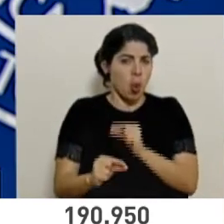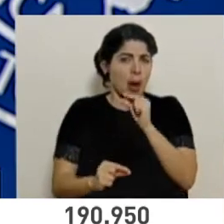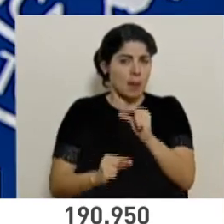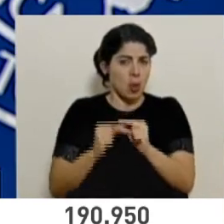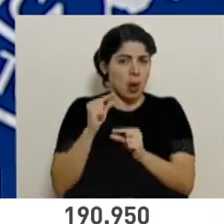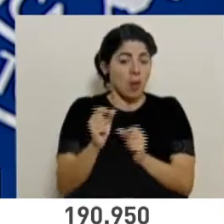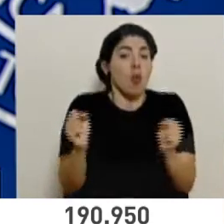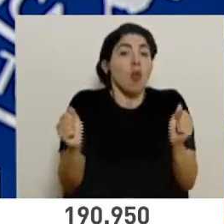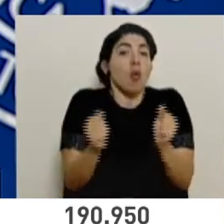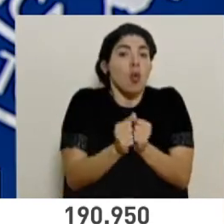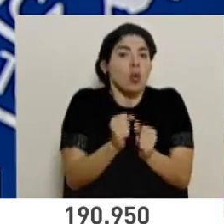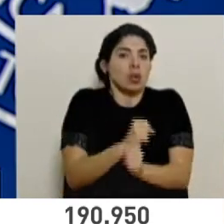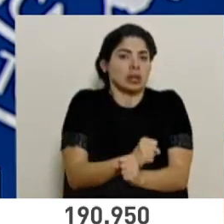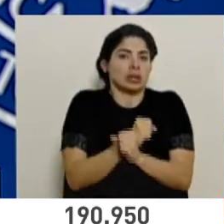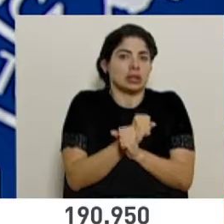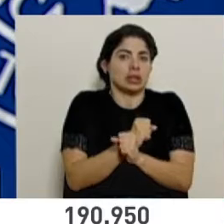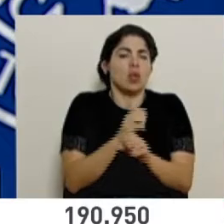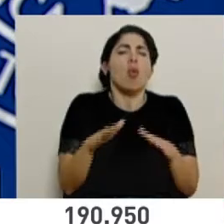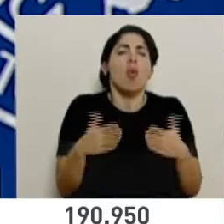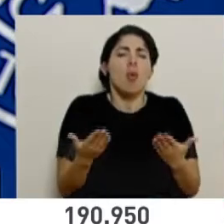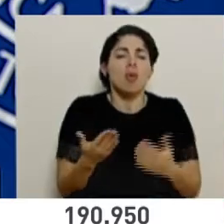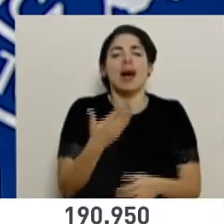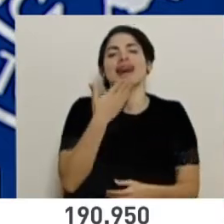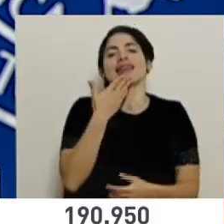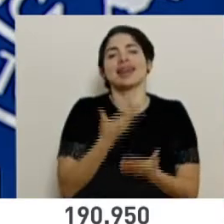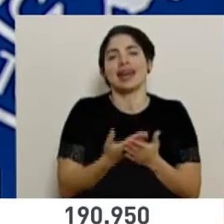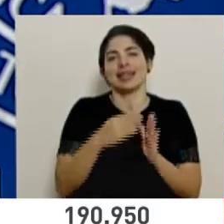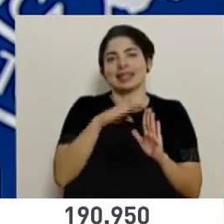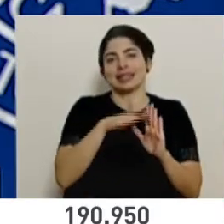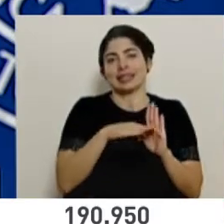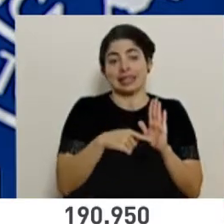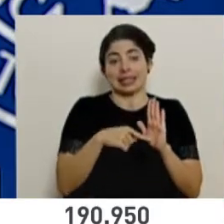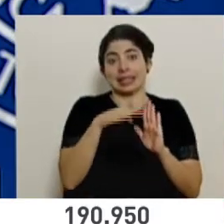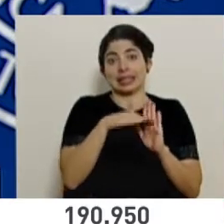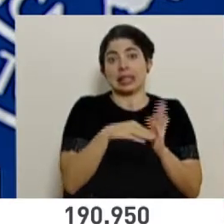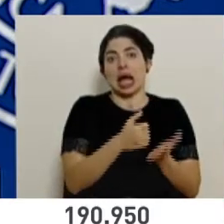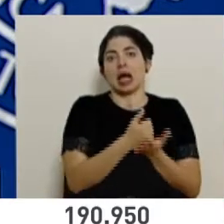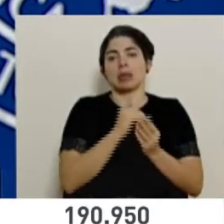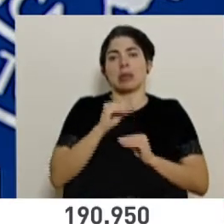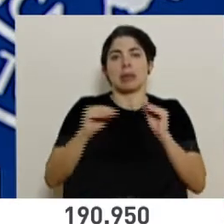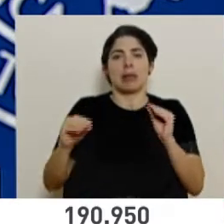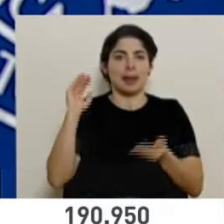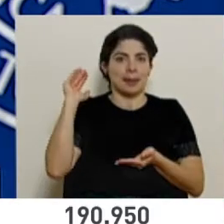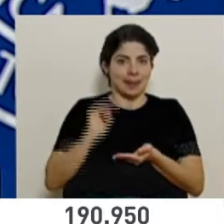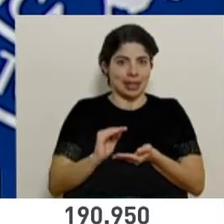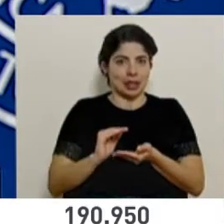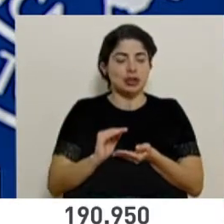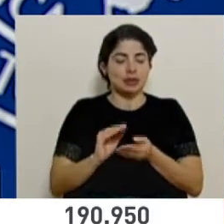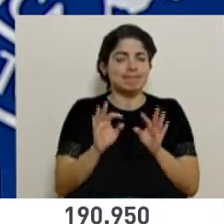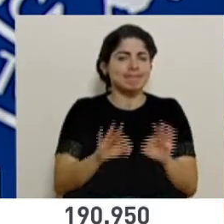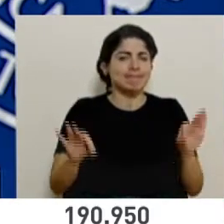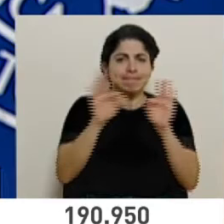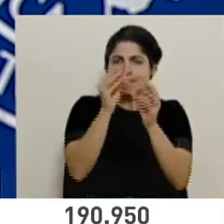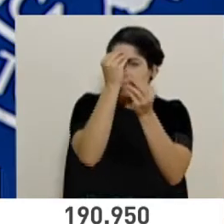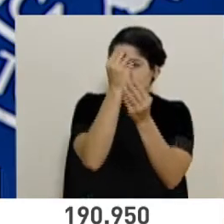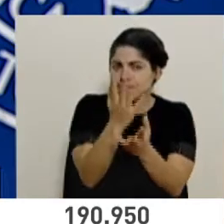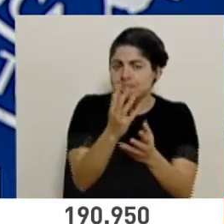forma segura, gracias a los protocolos que disminuyen las posibilidades de contagio. Es importante